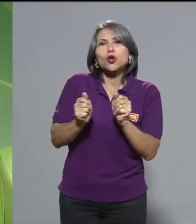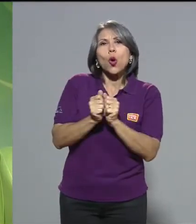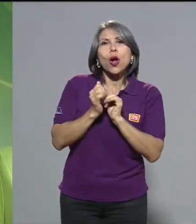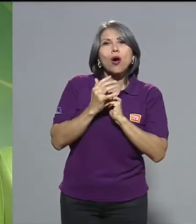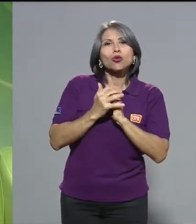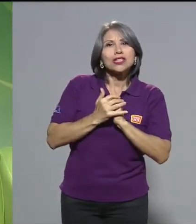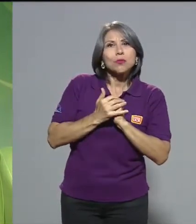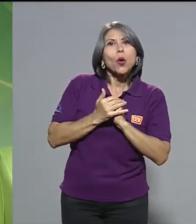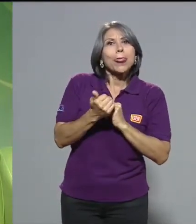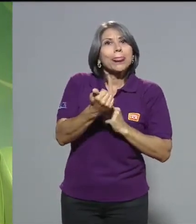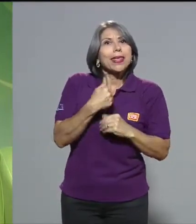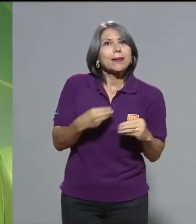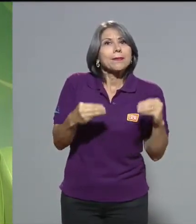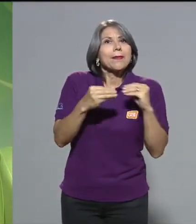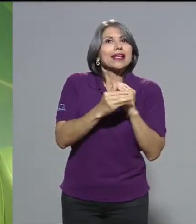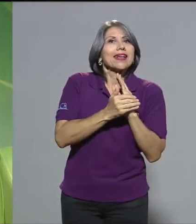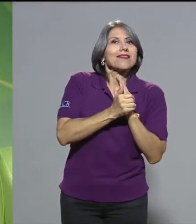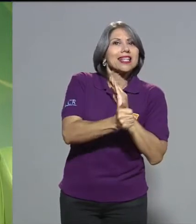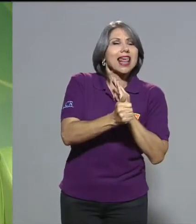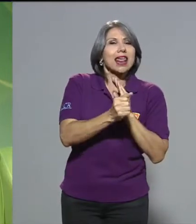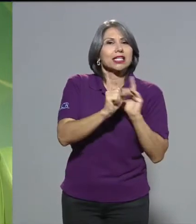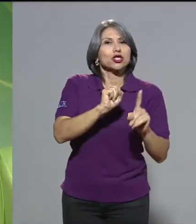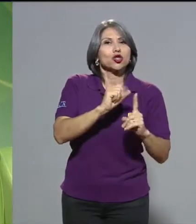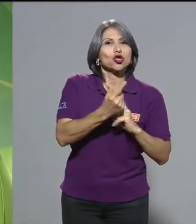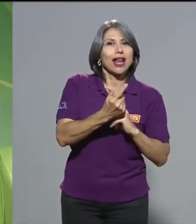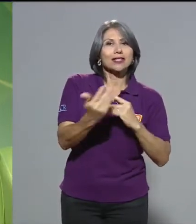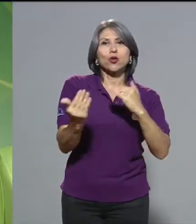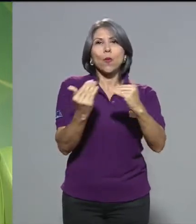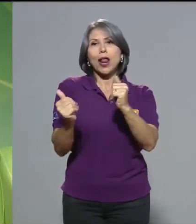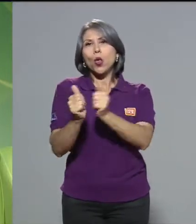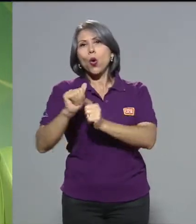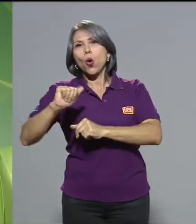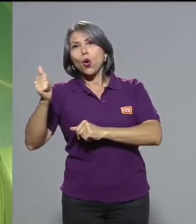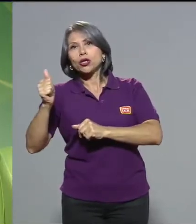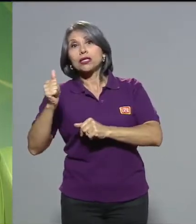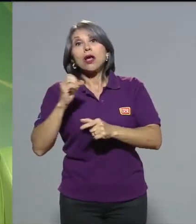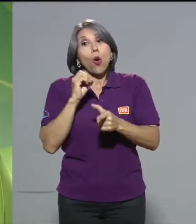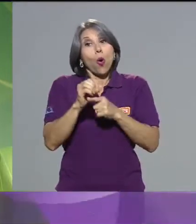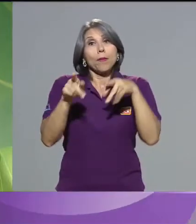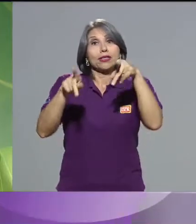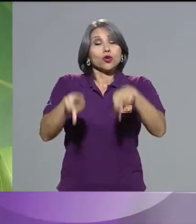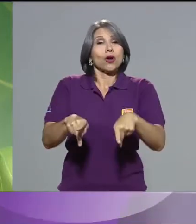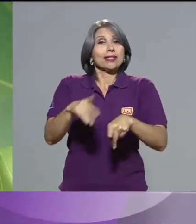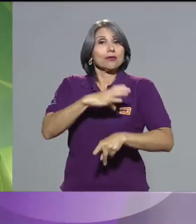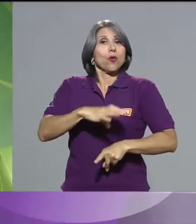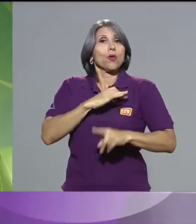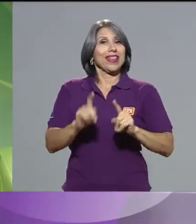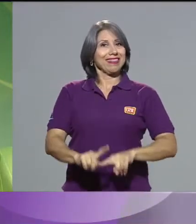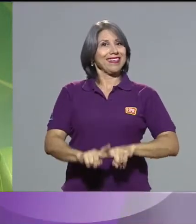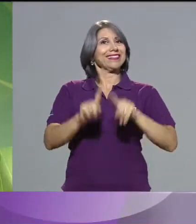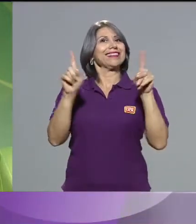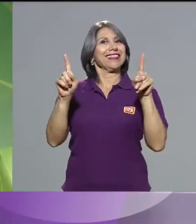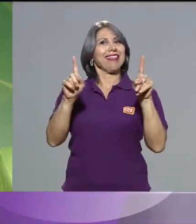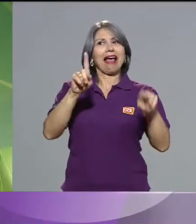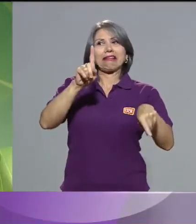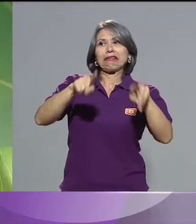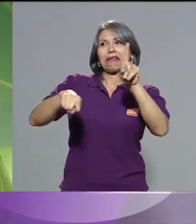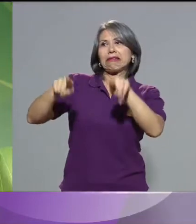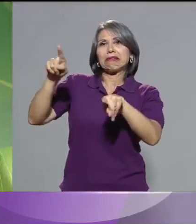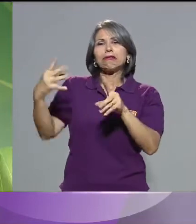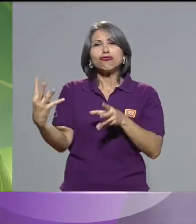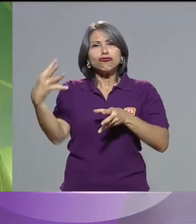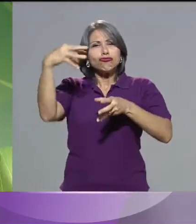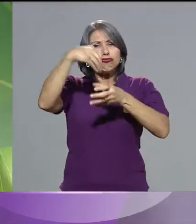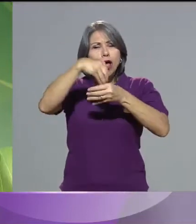que otras, que se comportan de una forma distinta, ¿verdad? Inclusive dentro de este espectro, ¿verdad? Claro. Que eso es lo